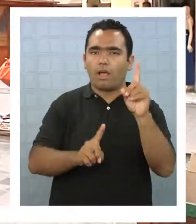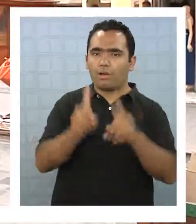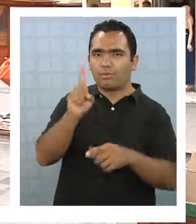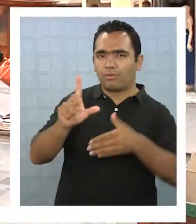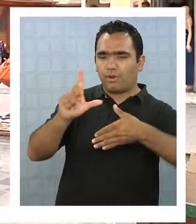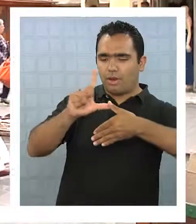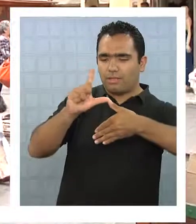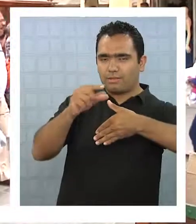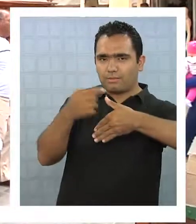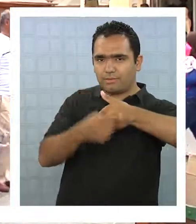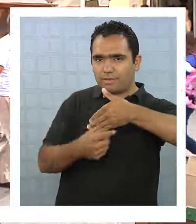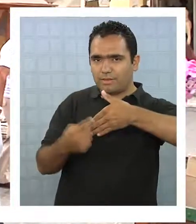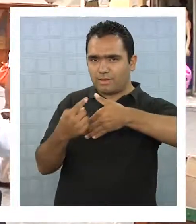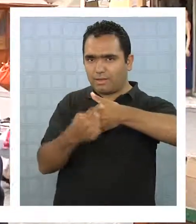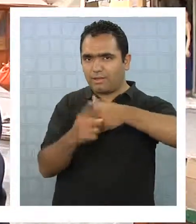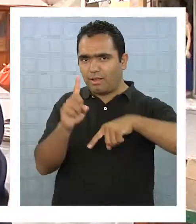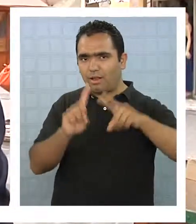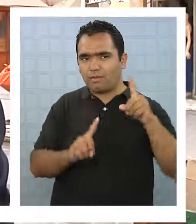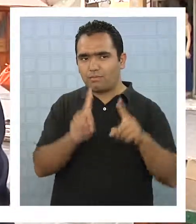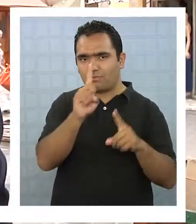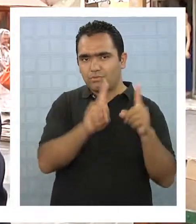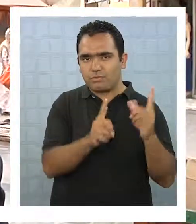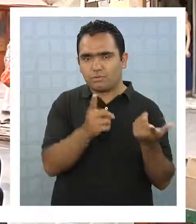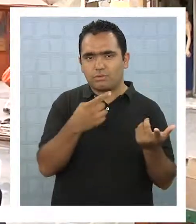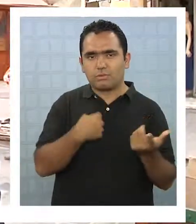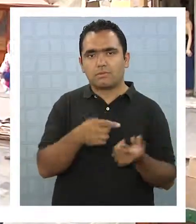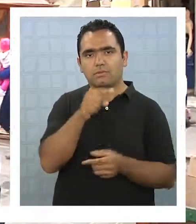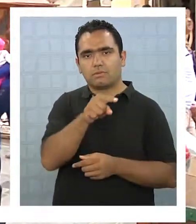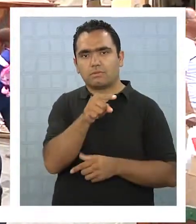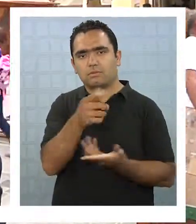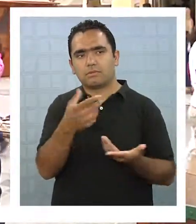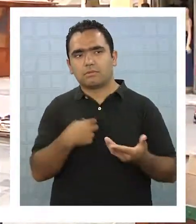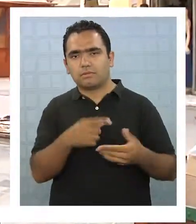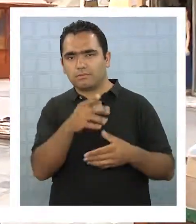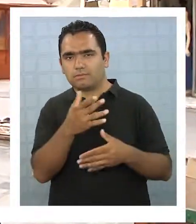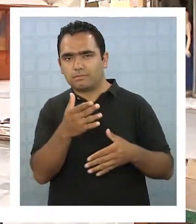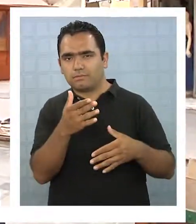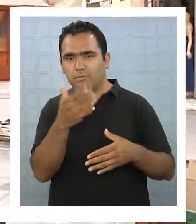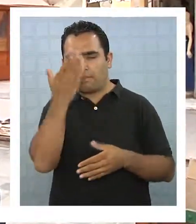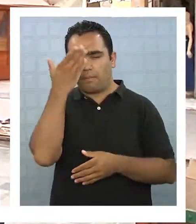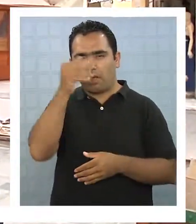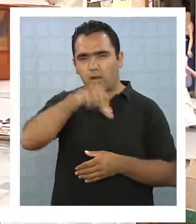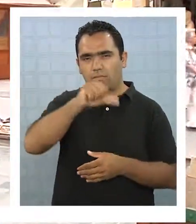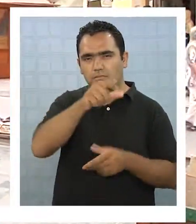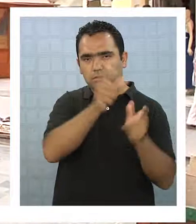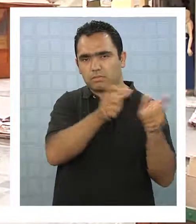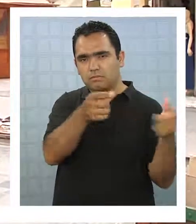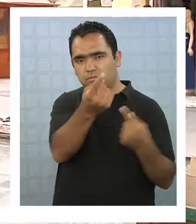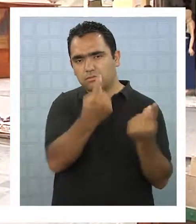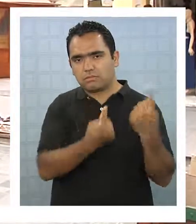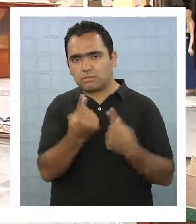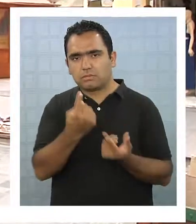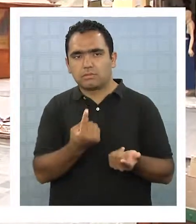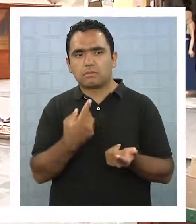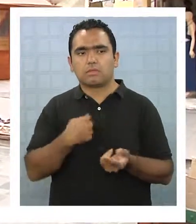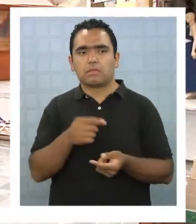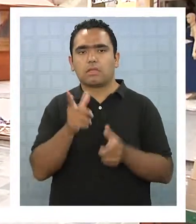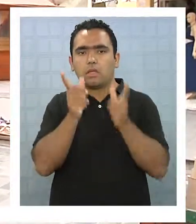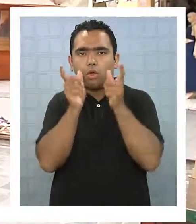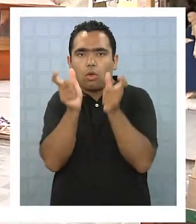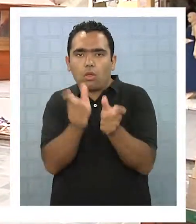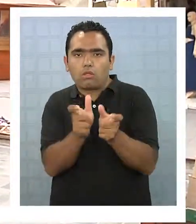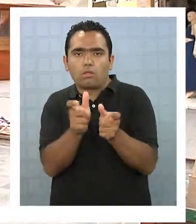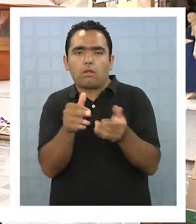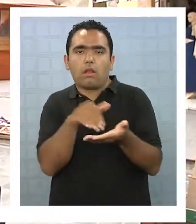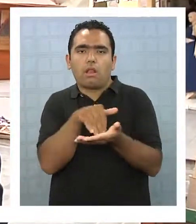que pareciera que algunos son lo que bota la ola de aquellos países, y los mecanismos de control que tiene nuestro país